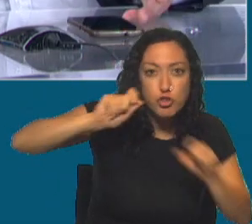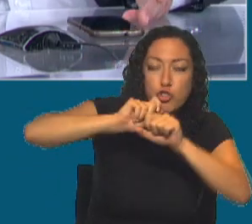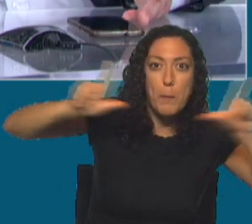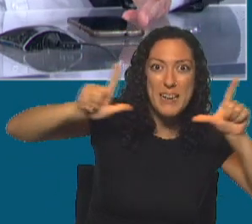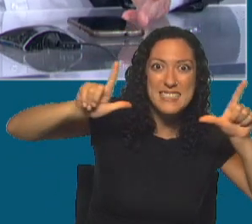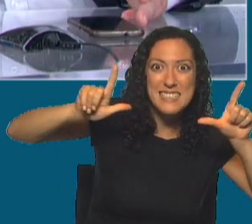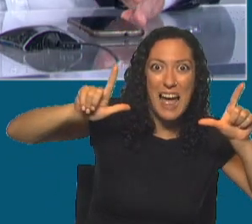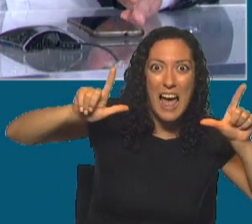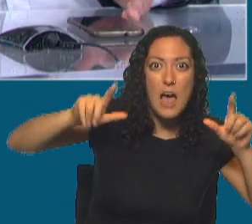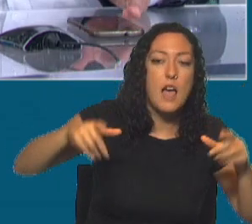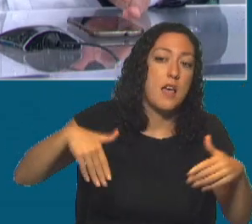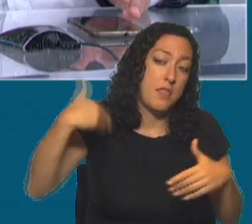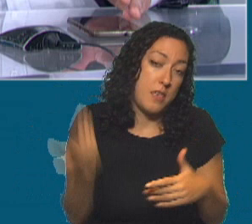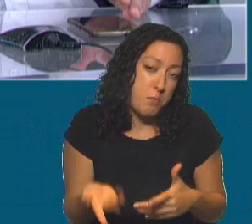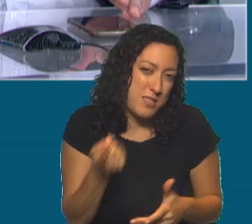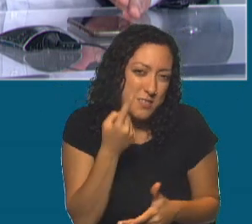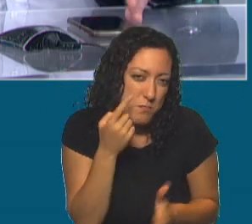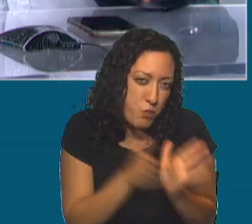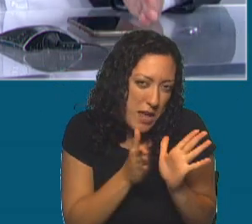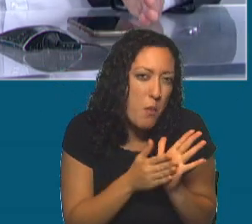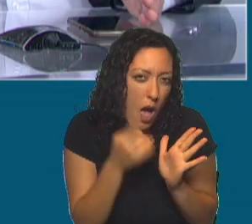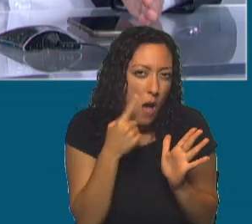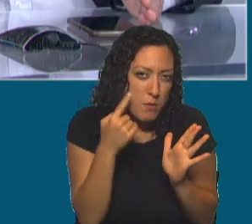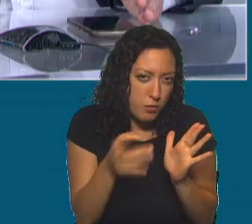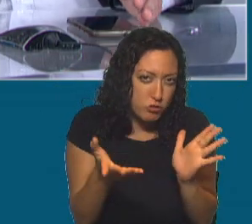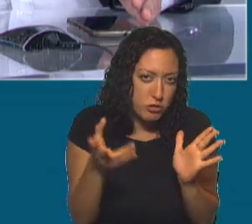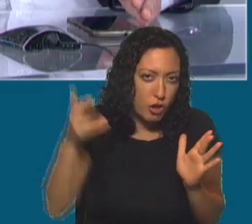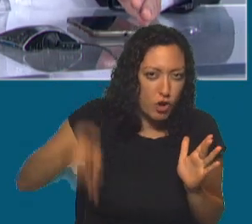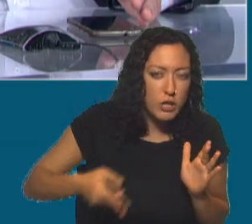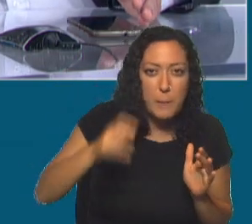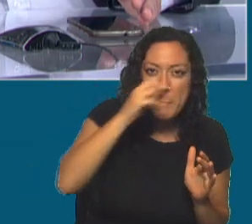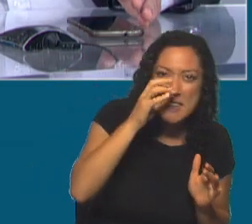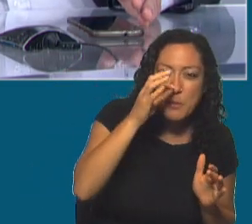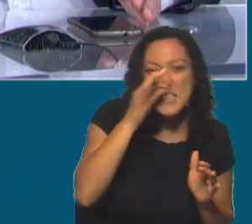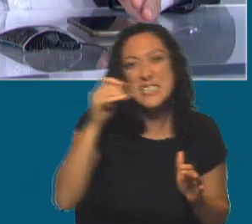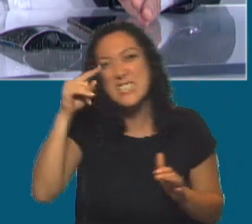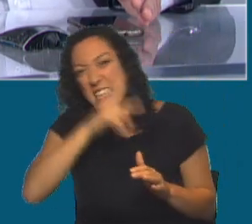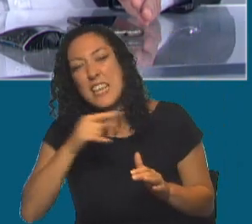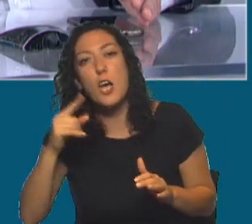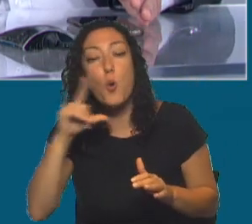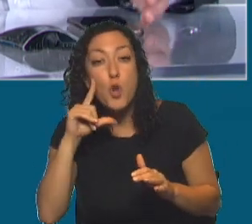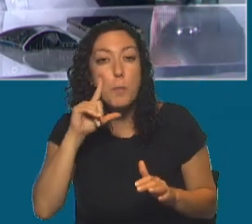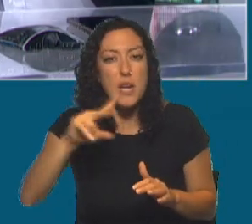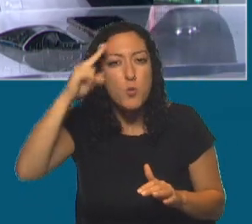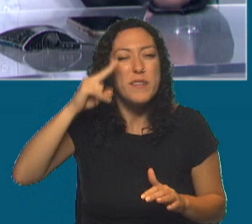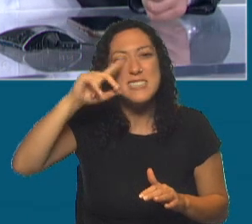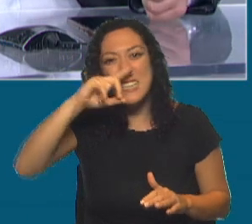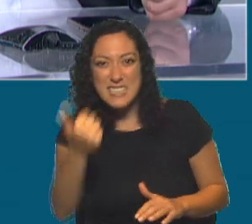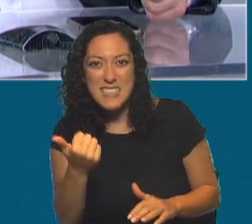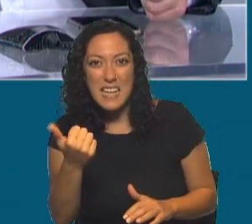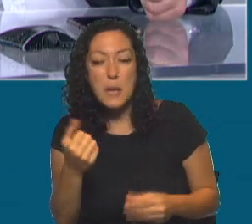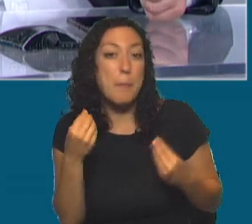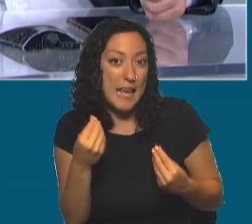nada, luego se comprobó que fueron adrede, entre el 20 y el 27 de julio de 1976, cada vez